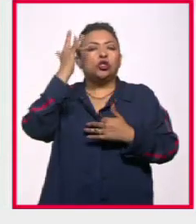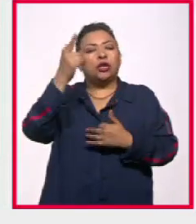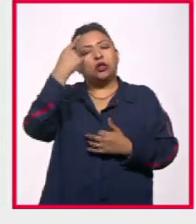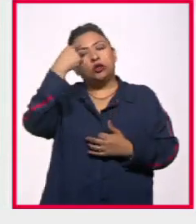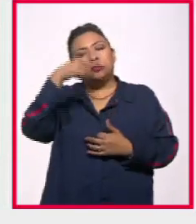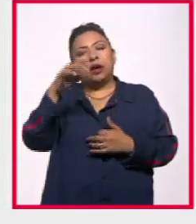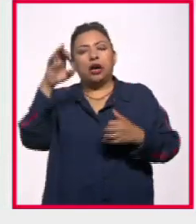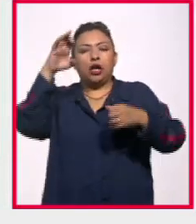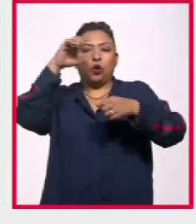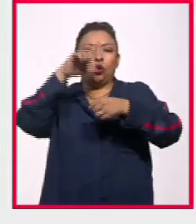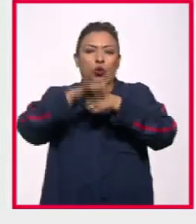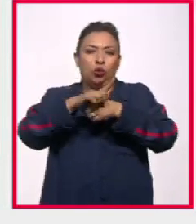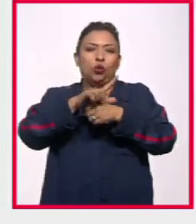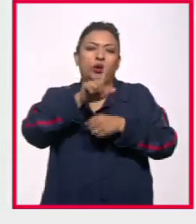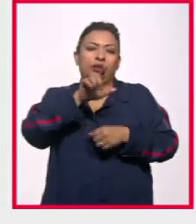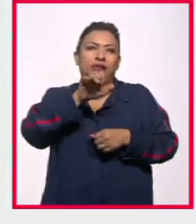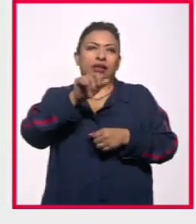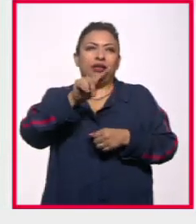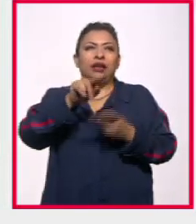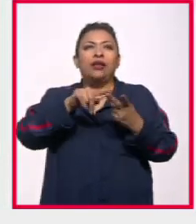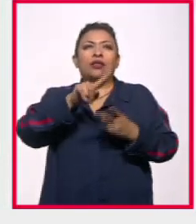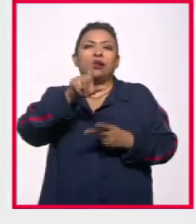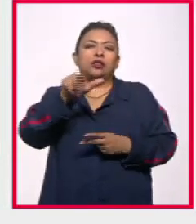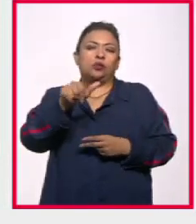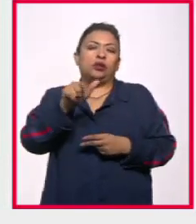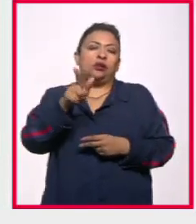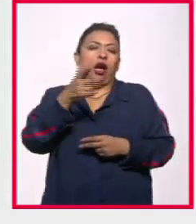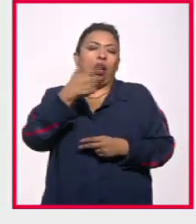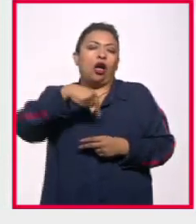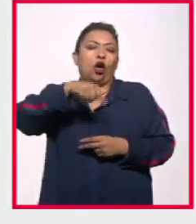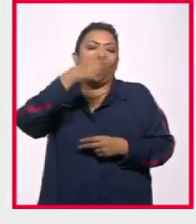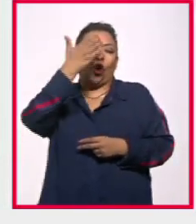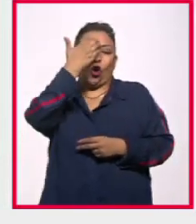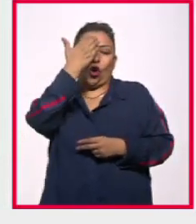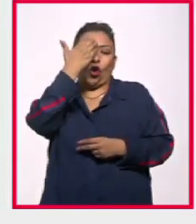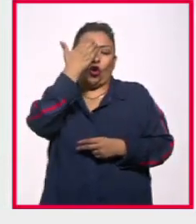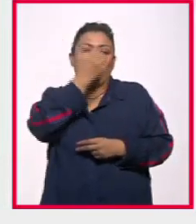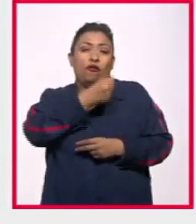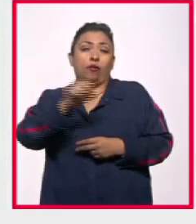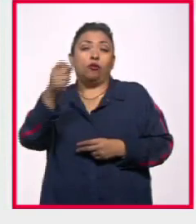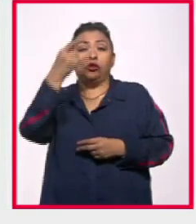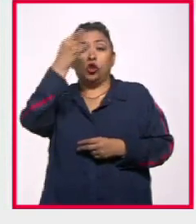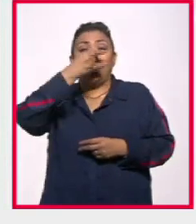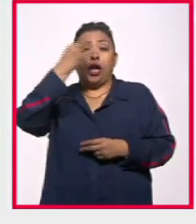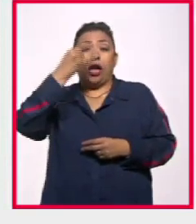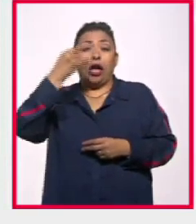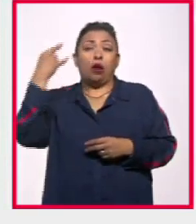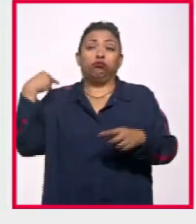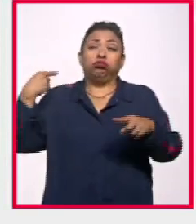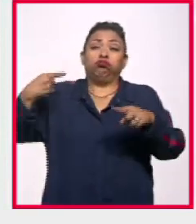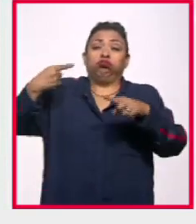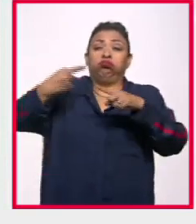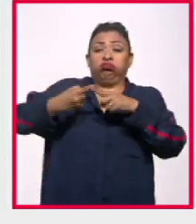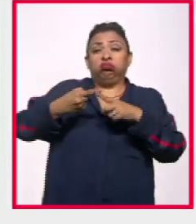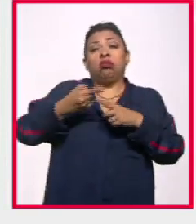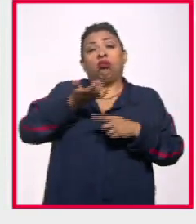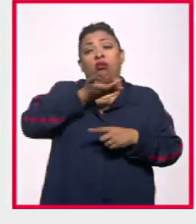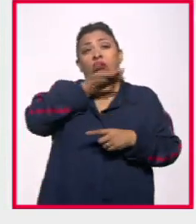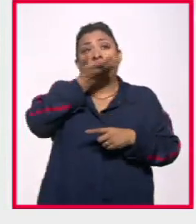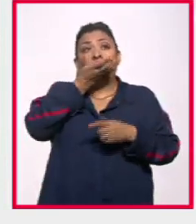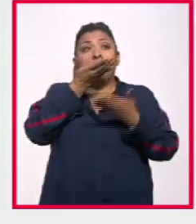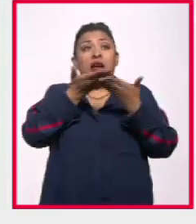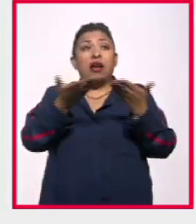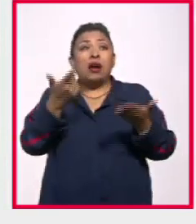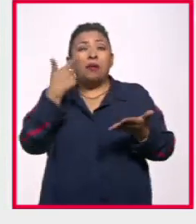celta, que se traduce después en el All Hallows Eve, el famoso Halloween. Y nosotros estamos milenaria, aquí. Milenaria la historia. Milenaria tradición, sí. Aunque ahora la vemos y